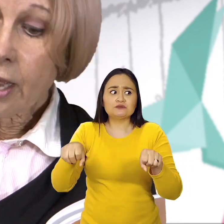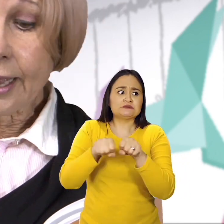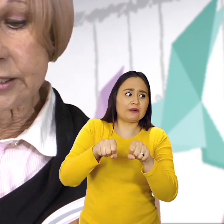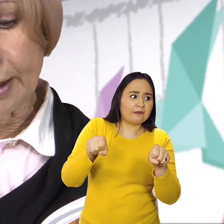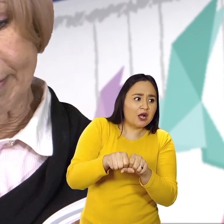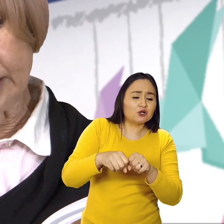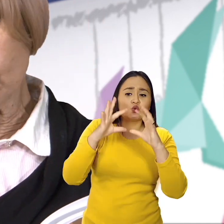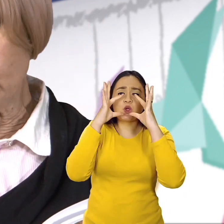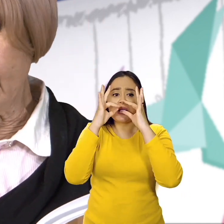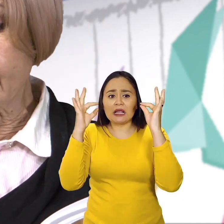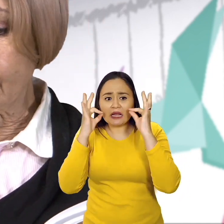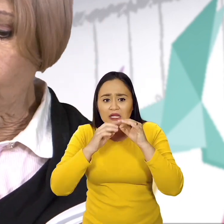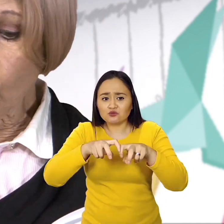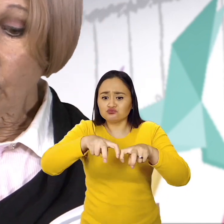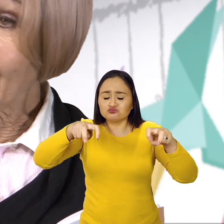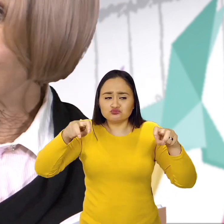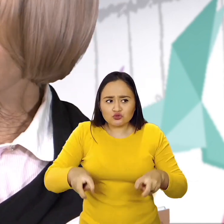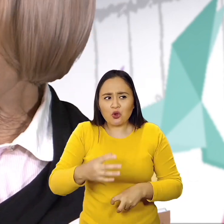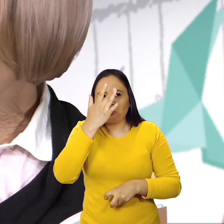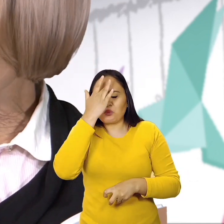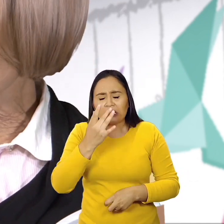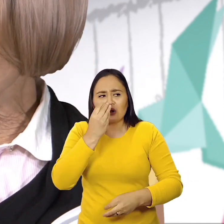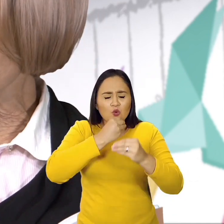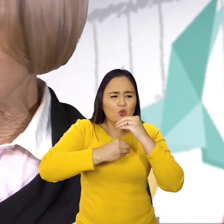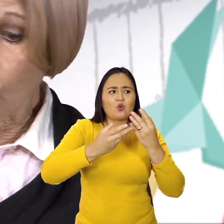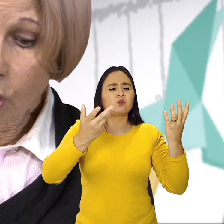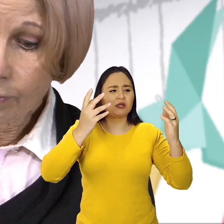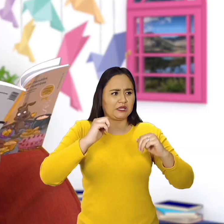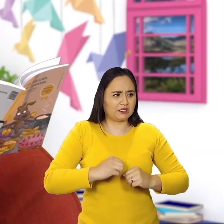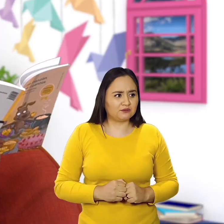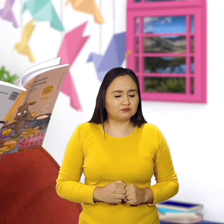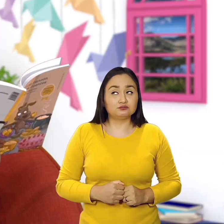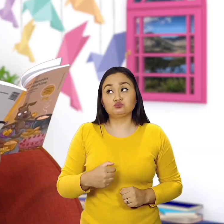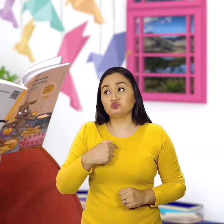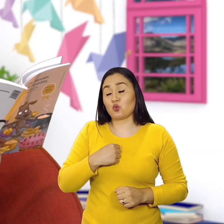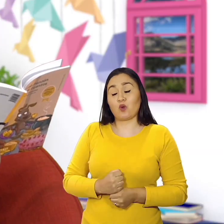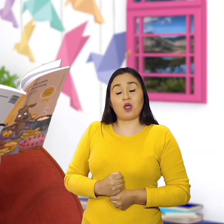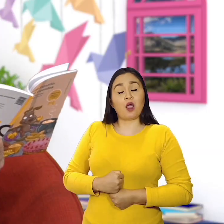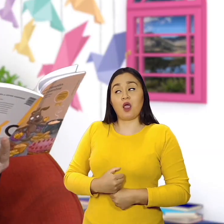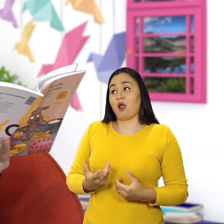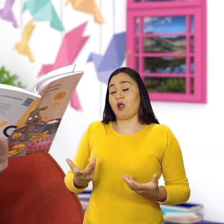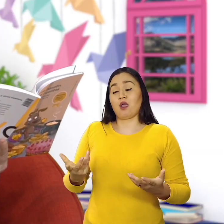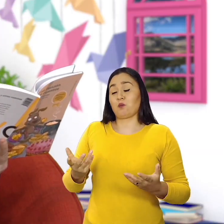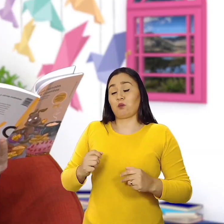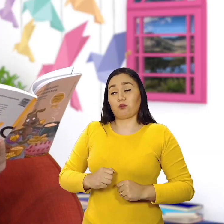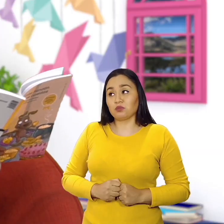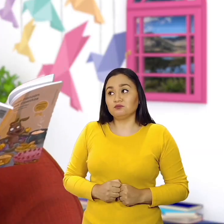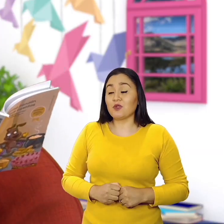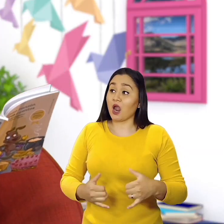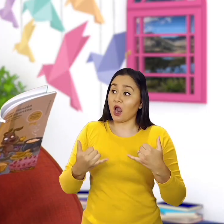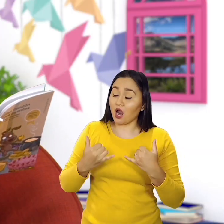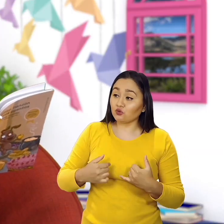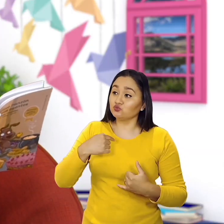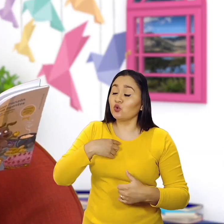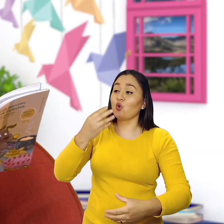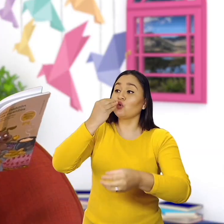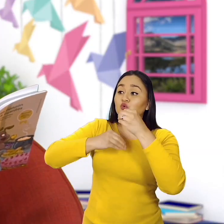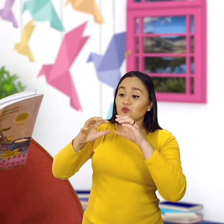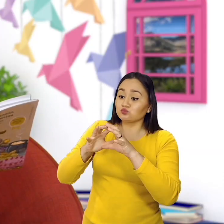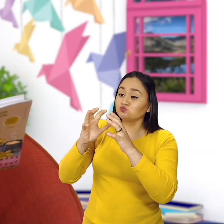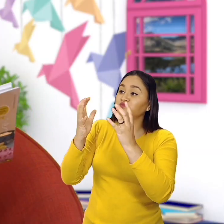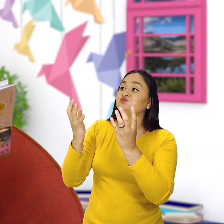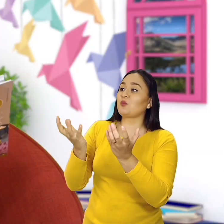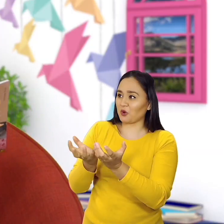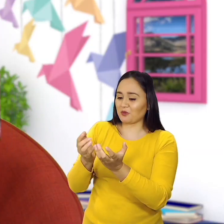patacón, el zapato y el ratón, el gato y su sillón?». «Porque tenía hambre», respondió Perrito Panzón. «Ahora